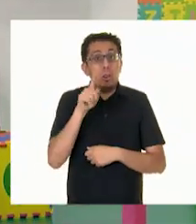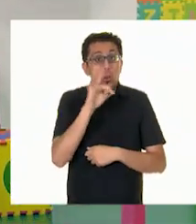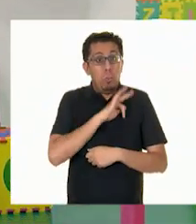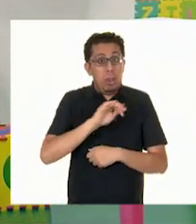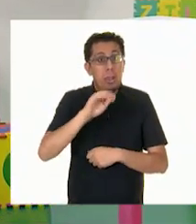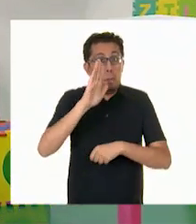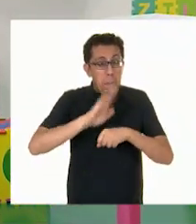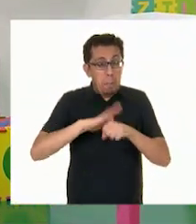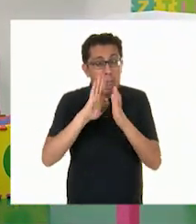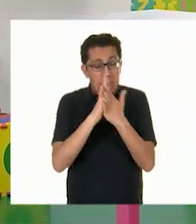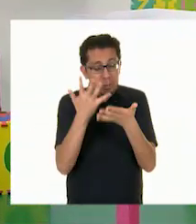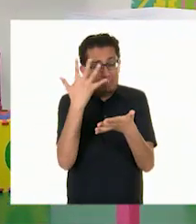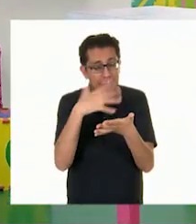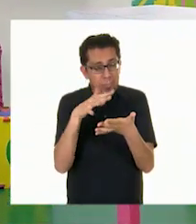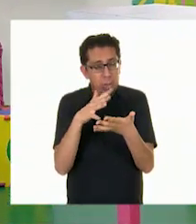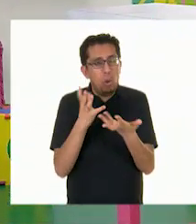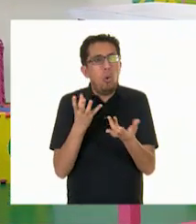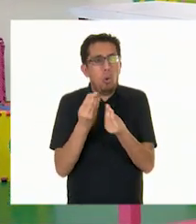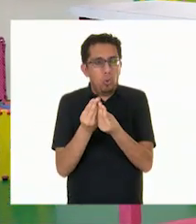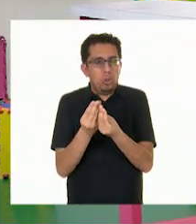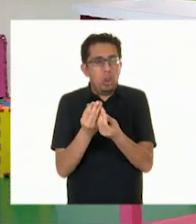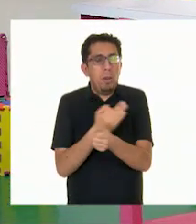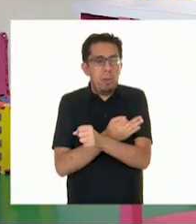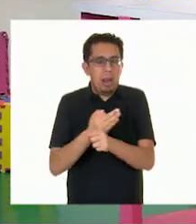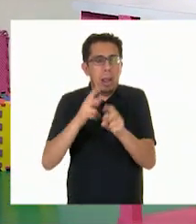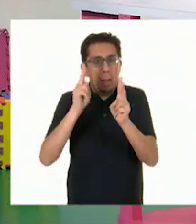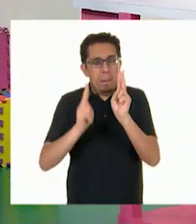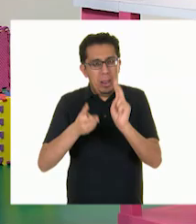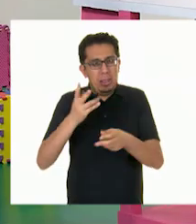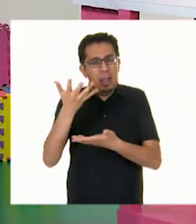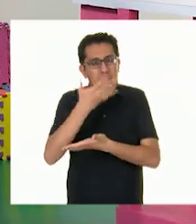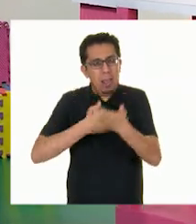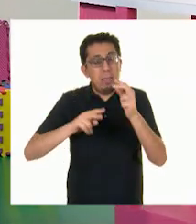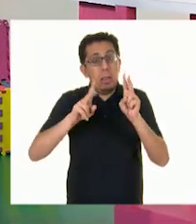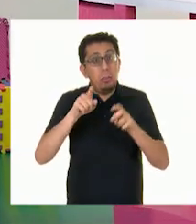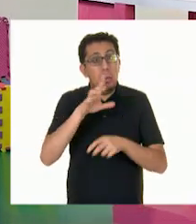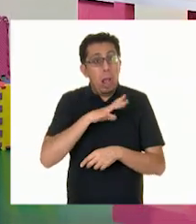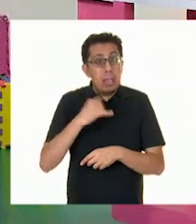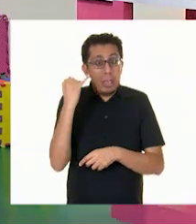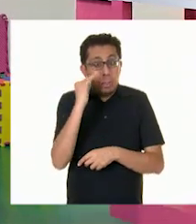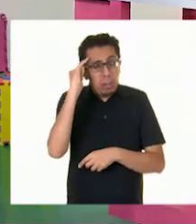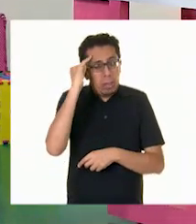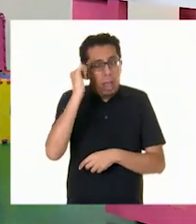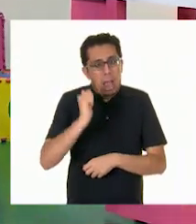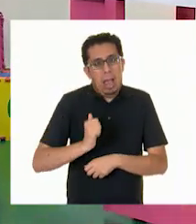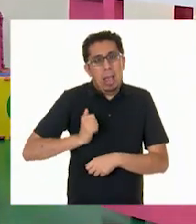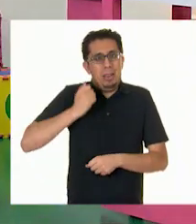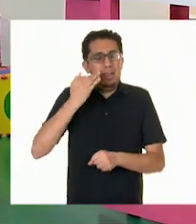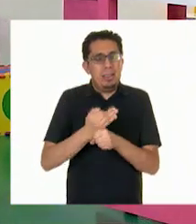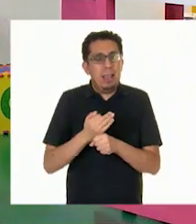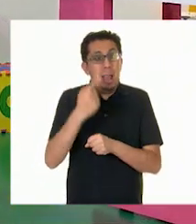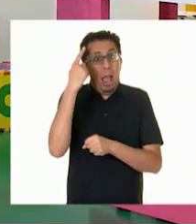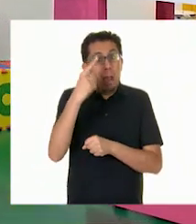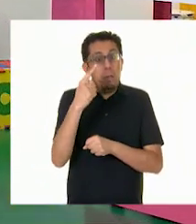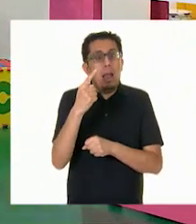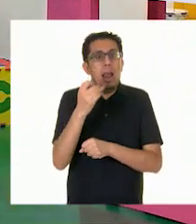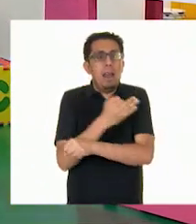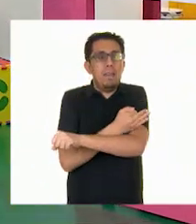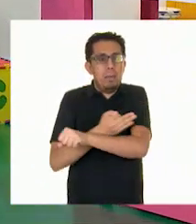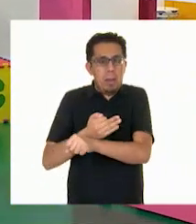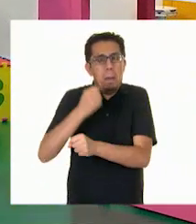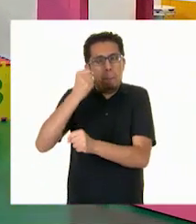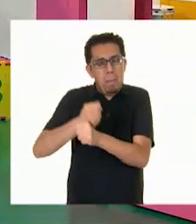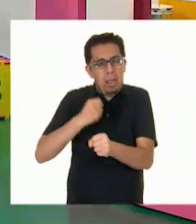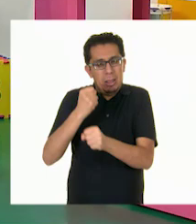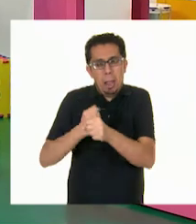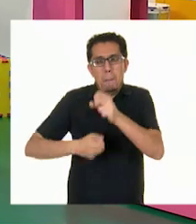consulta otros libros y comenta el tema del día de hoy con tu familia. Si tienes la fortuna de hablar una lengua indígena, aprovecha también este momento para practicarla y